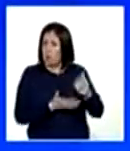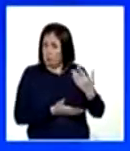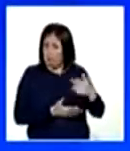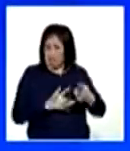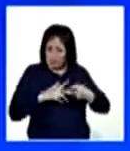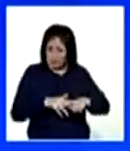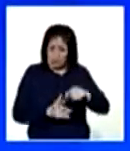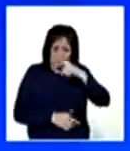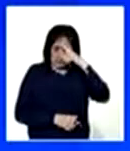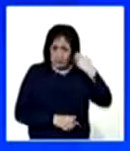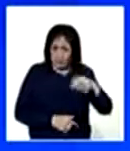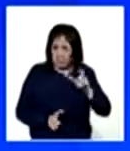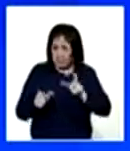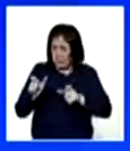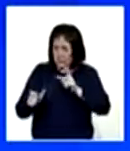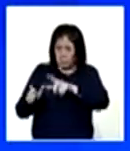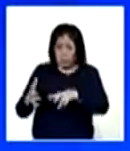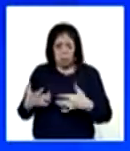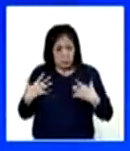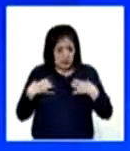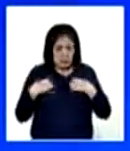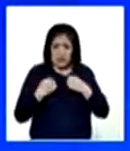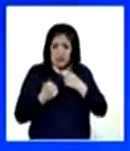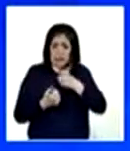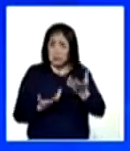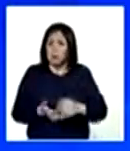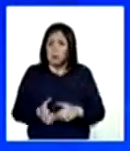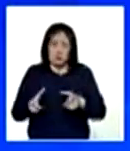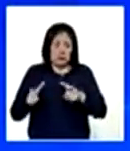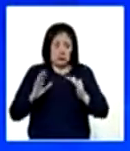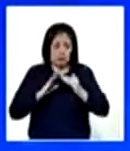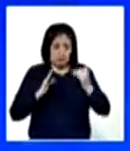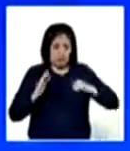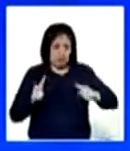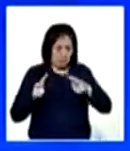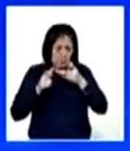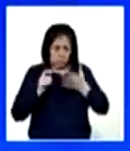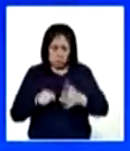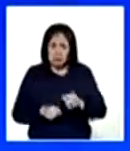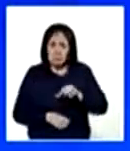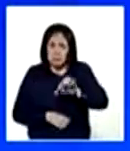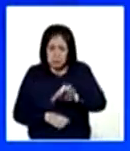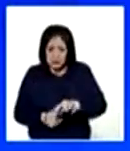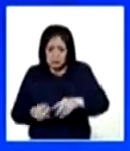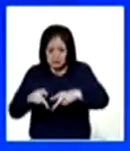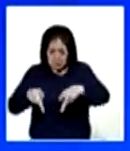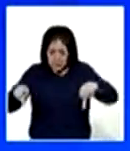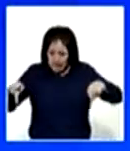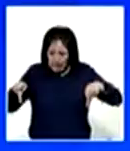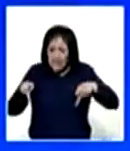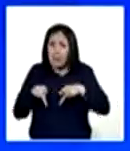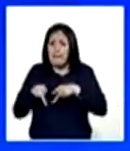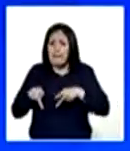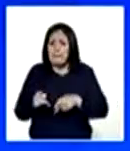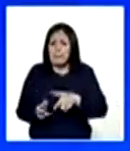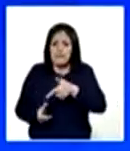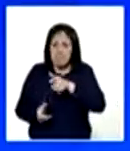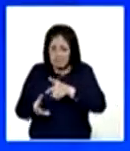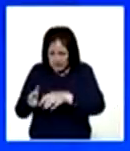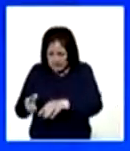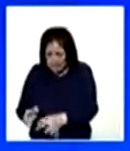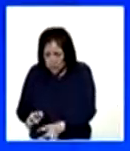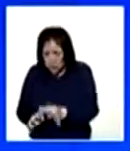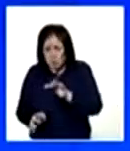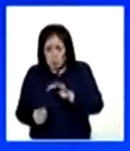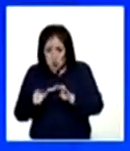temporada de verano, personal de salud y fiscalización de Santa Eulalia han tomado muestras de las piscinas en clubes campestres. Esto para